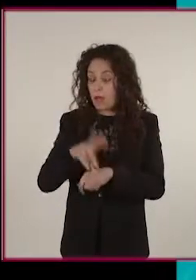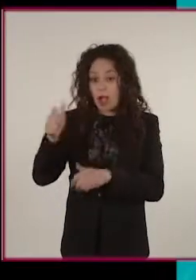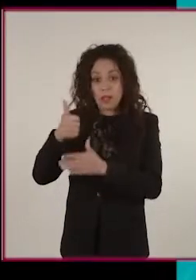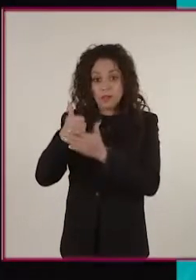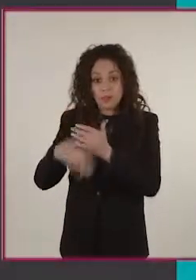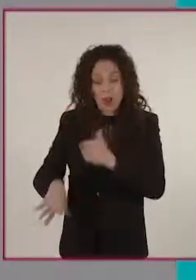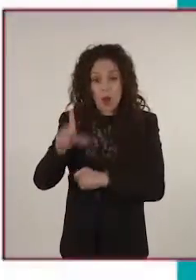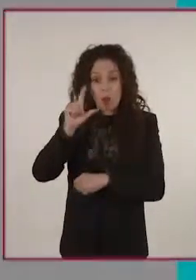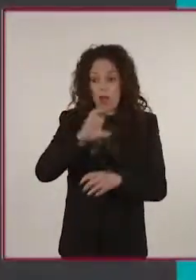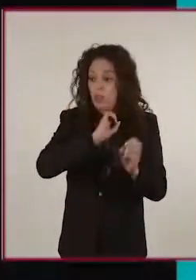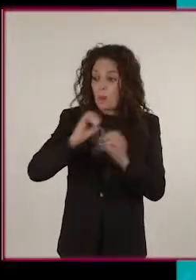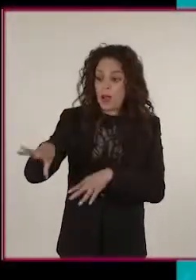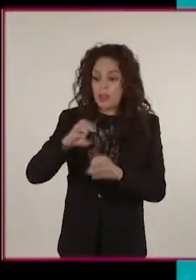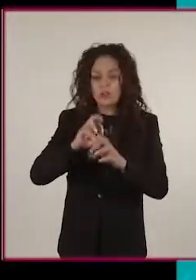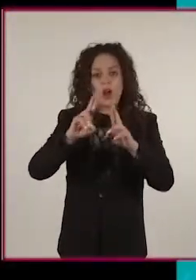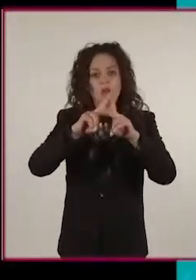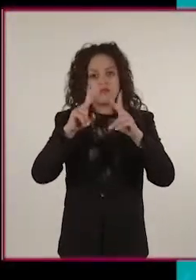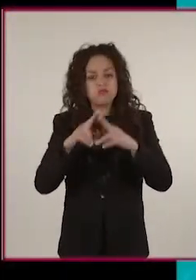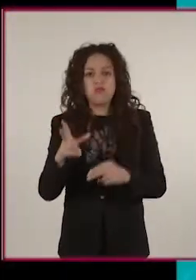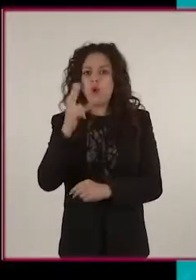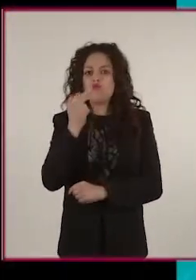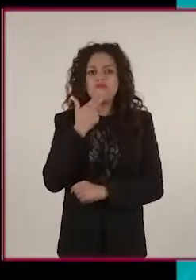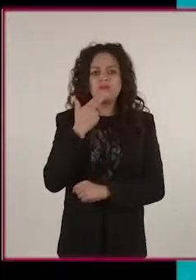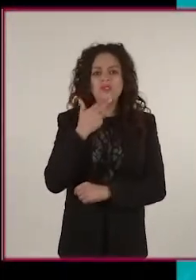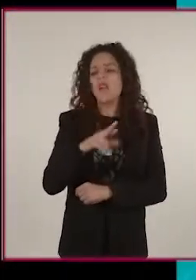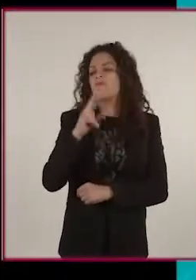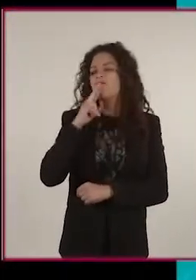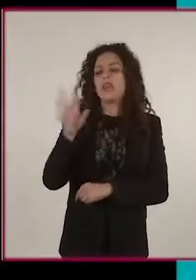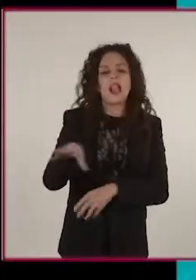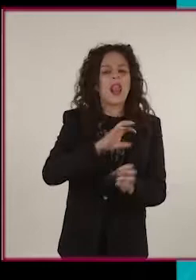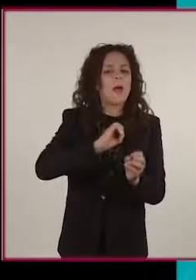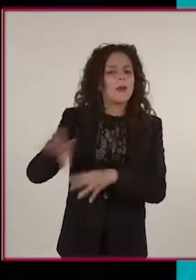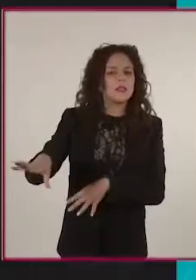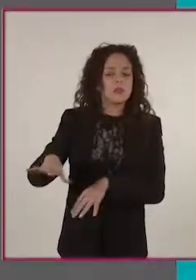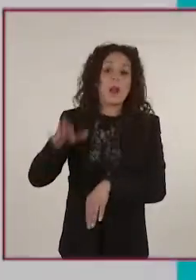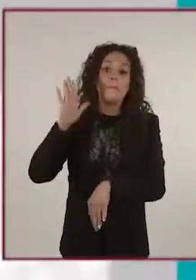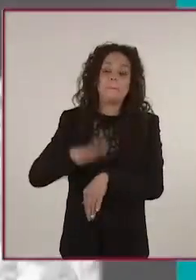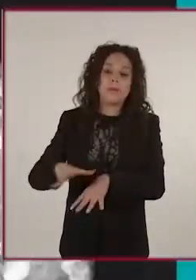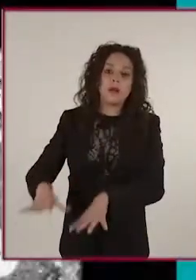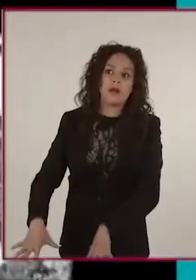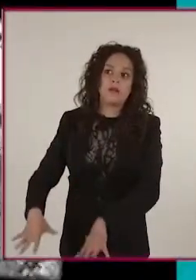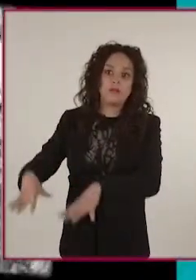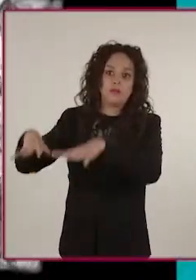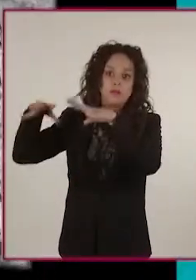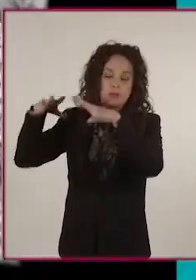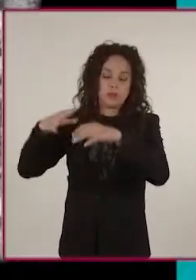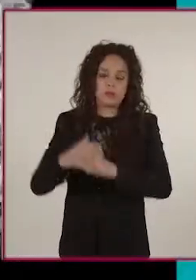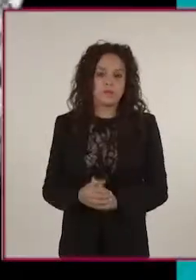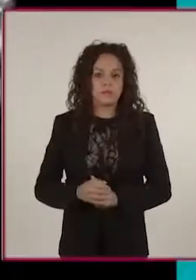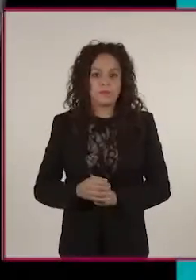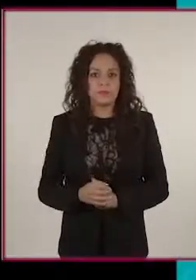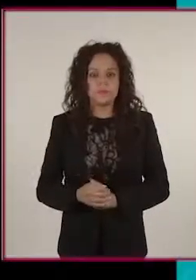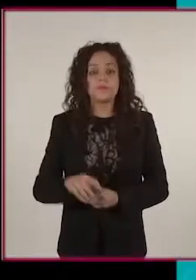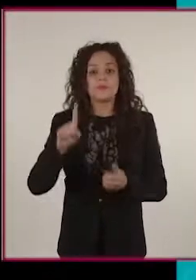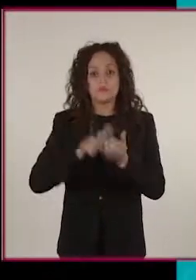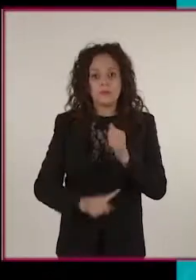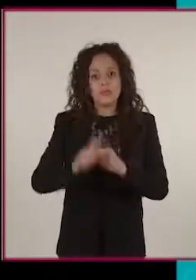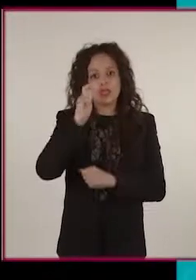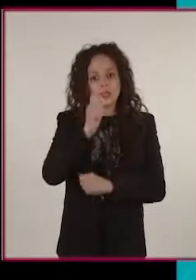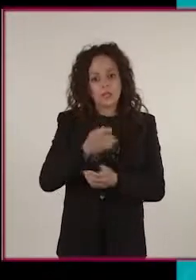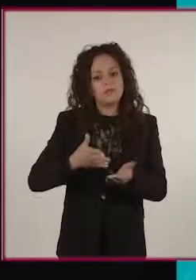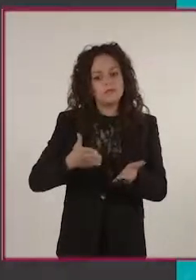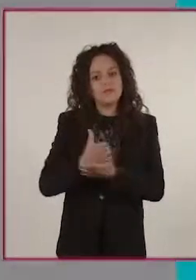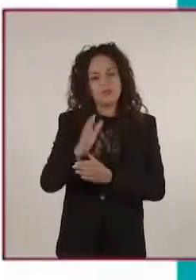tirarlos cuando se dañaban o dejaban de funcionar correctamente se volvía mayor. Hace medio siglo irrumpió la cultura de lo